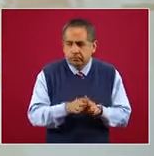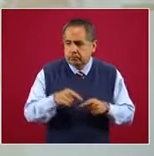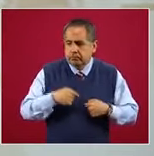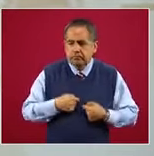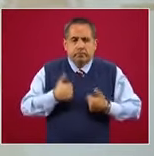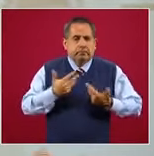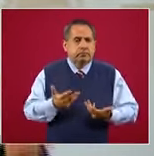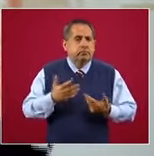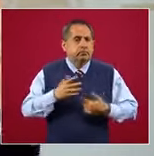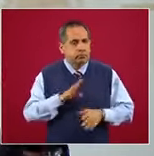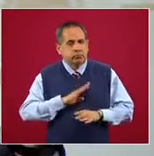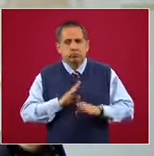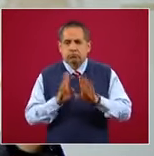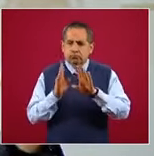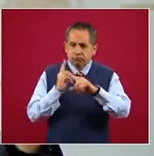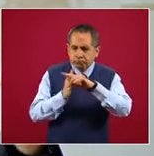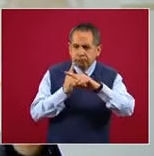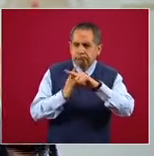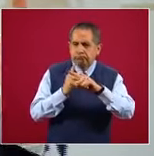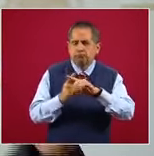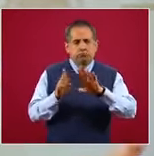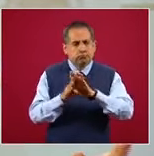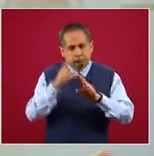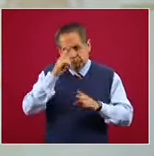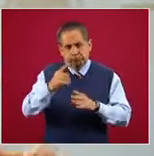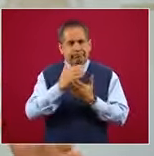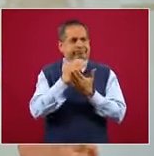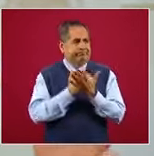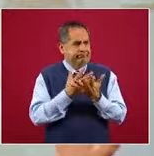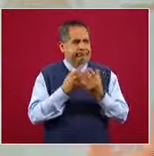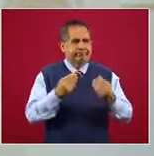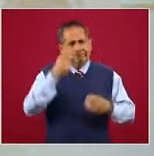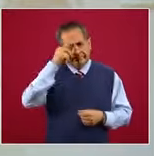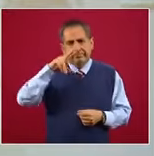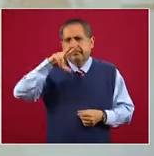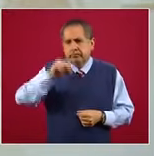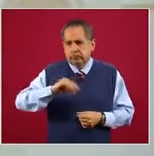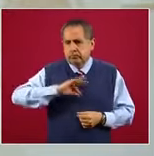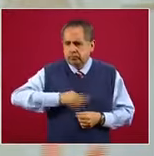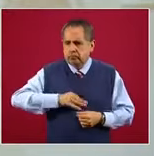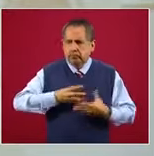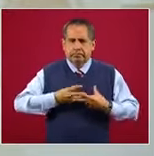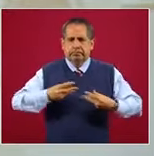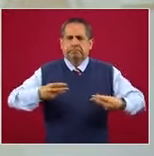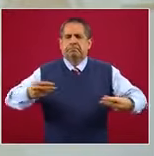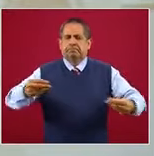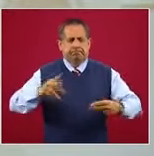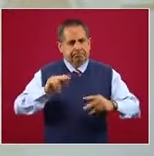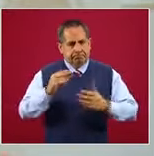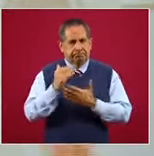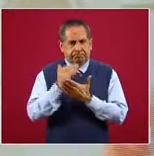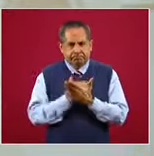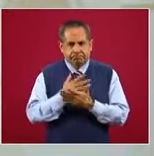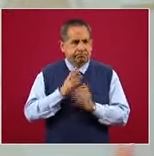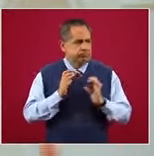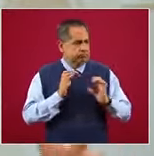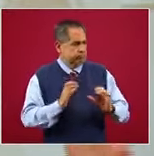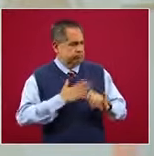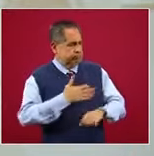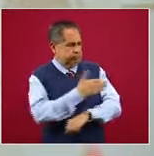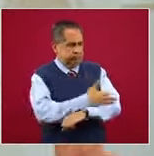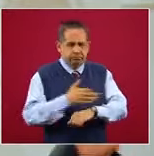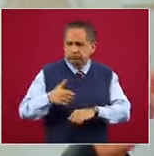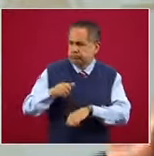manera positiva a su prevención, a la prevención de la transmisión de COVID entre su familia, entre